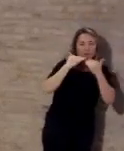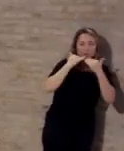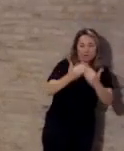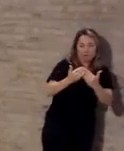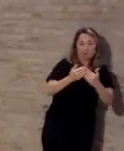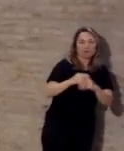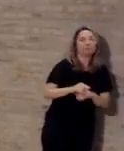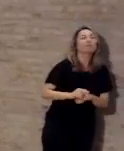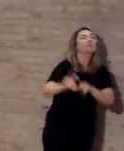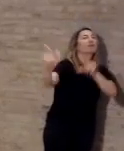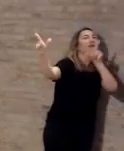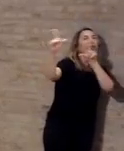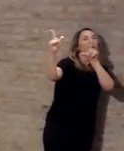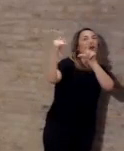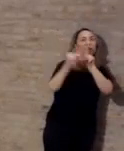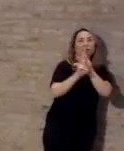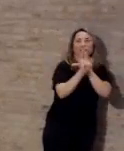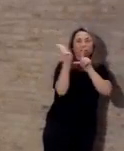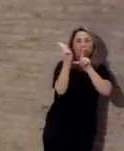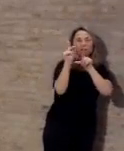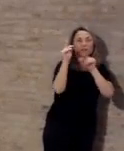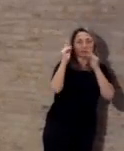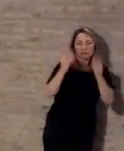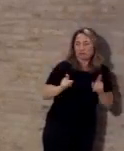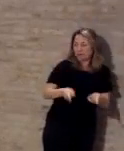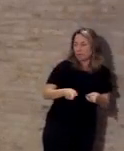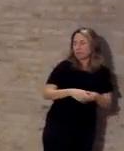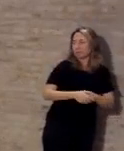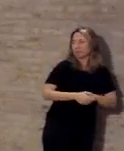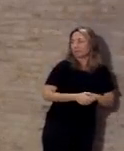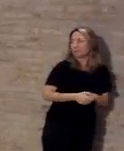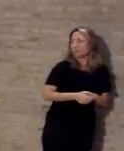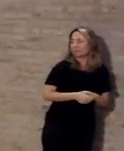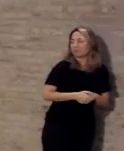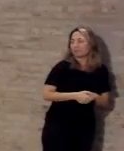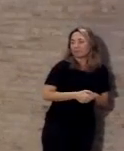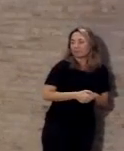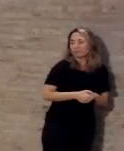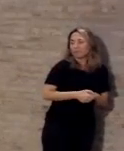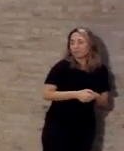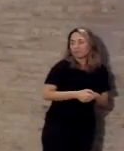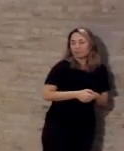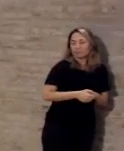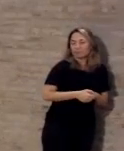eh Y a las que están allá eh Bueno